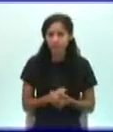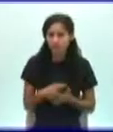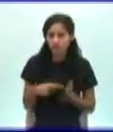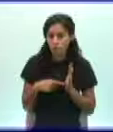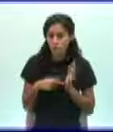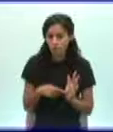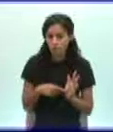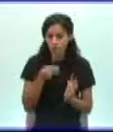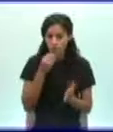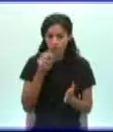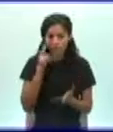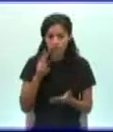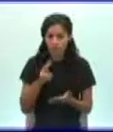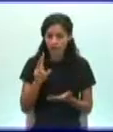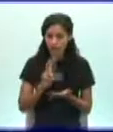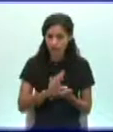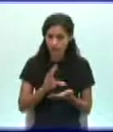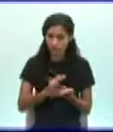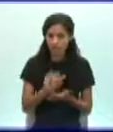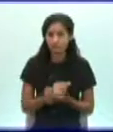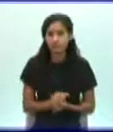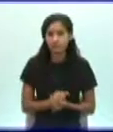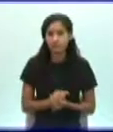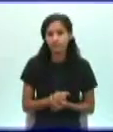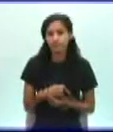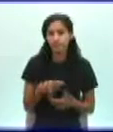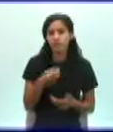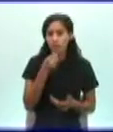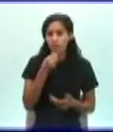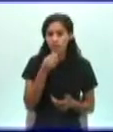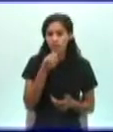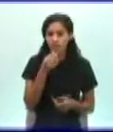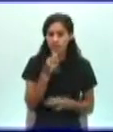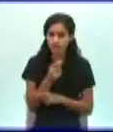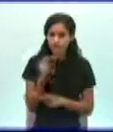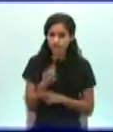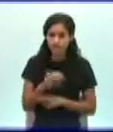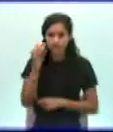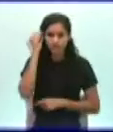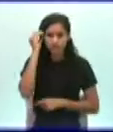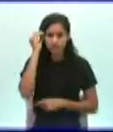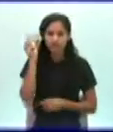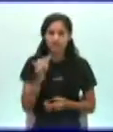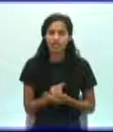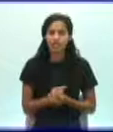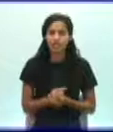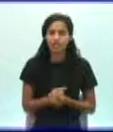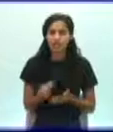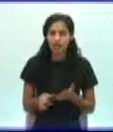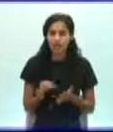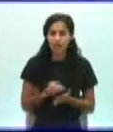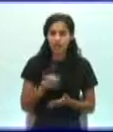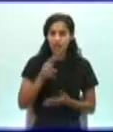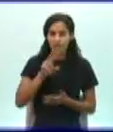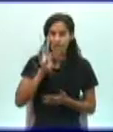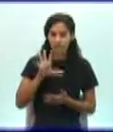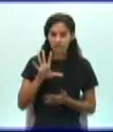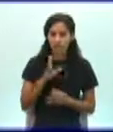en su libro de Cultura Política de breve glosario para su enseñanza-aprendizaje, desde las páginas